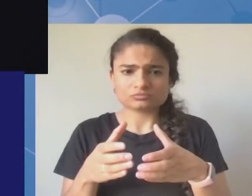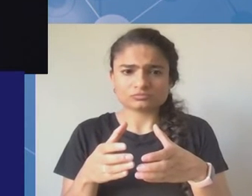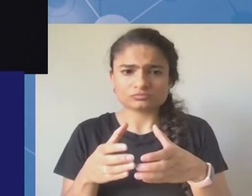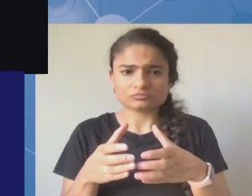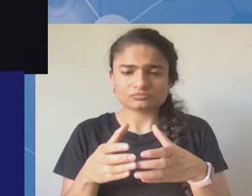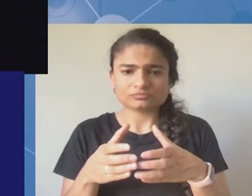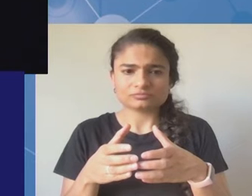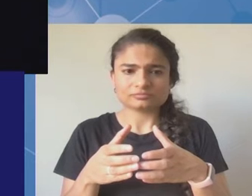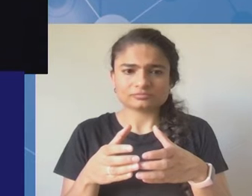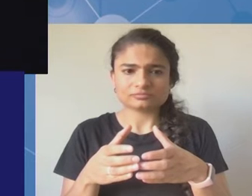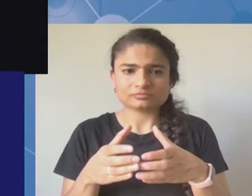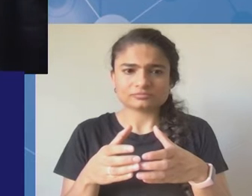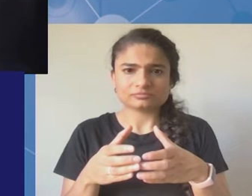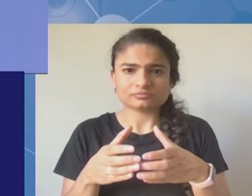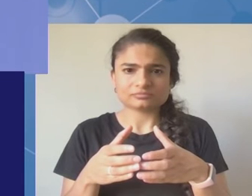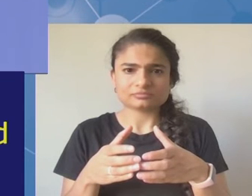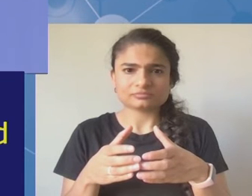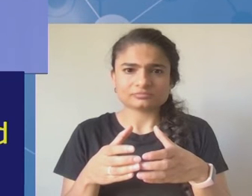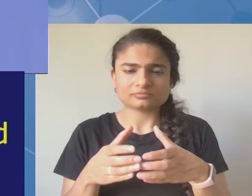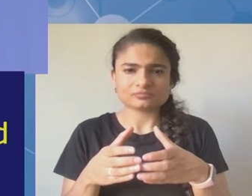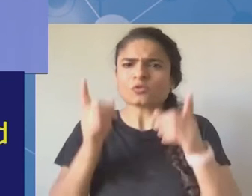de la cumbre digital, creo que deberíamos